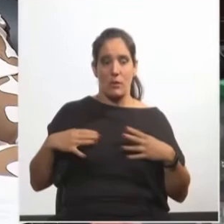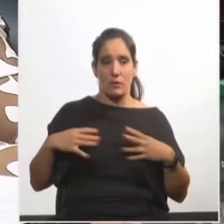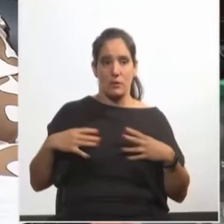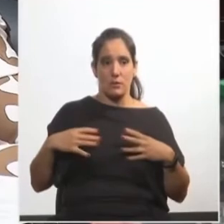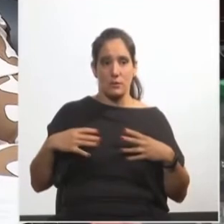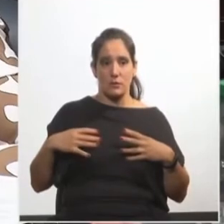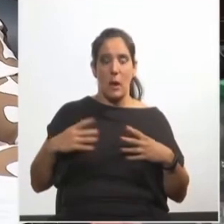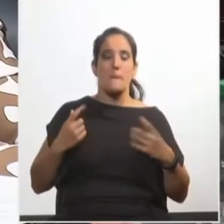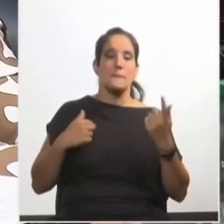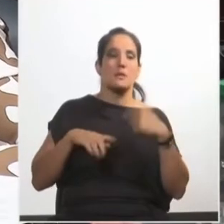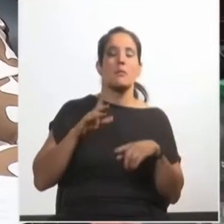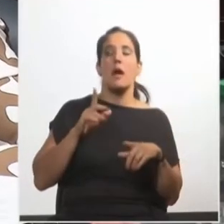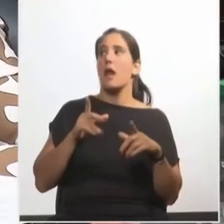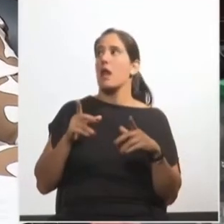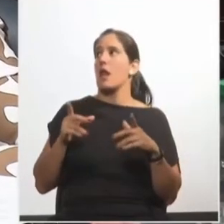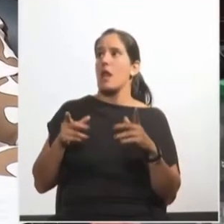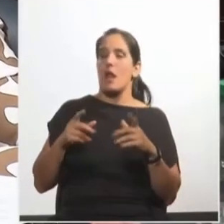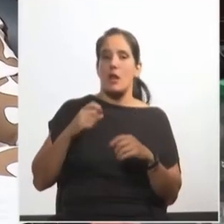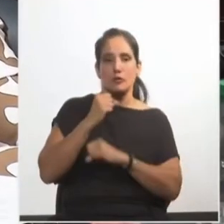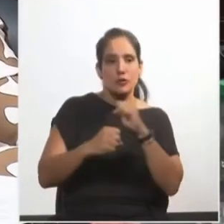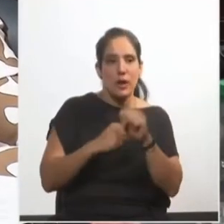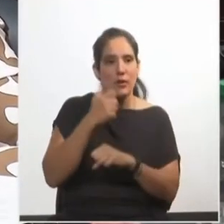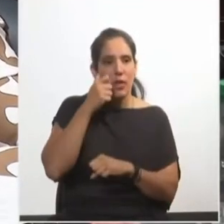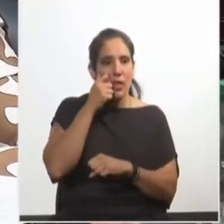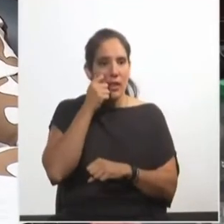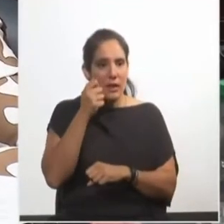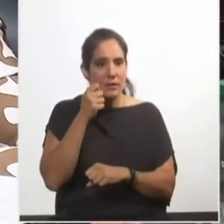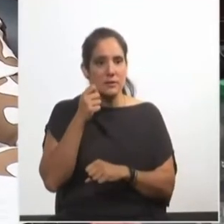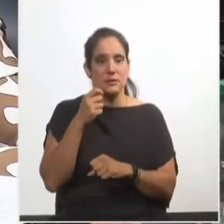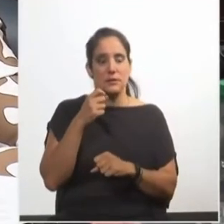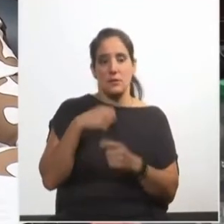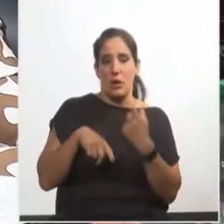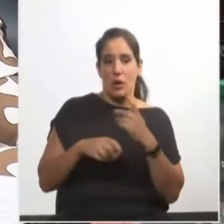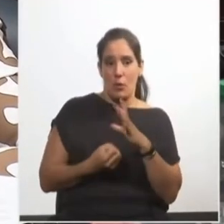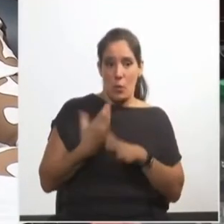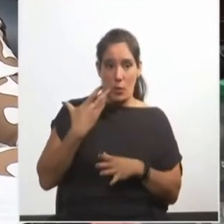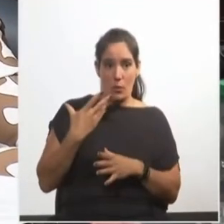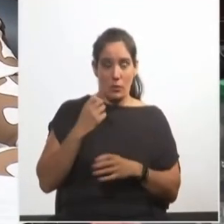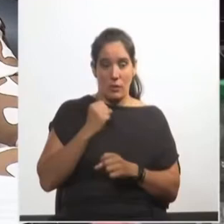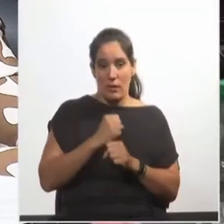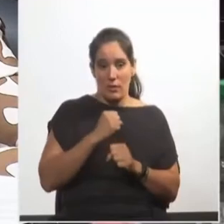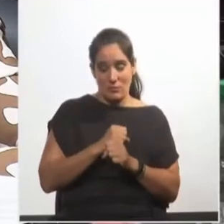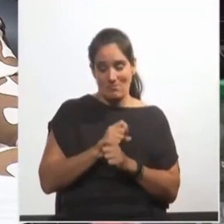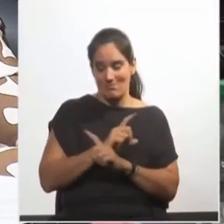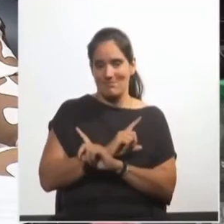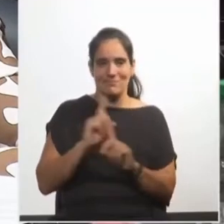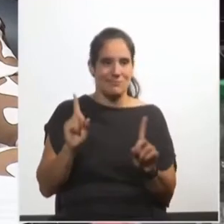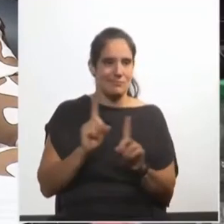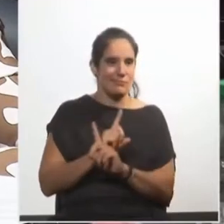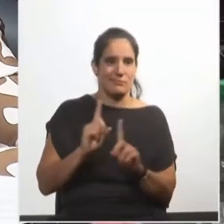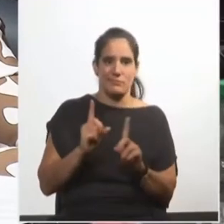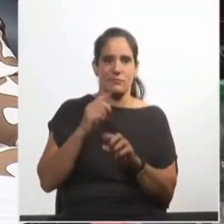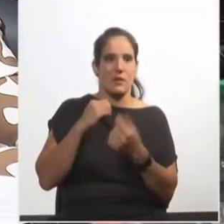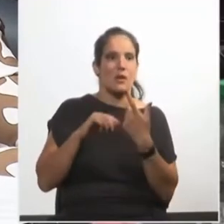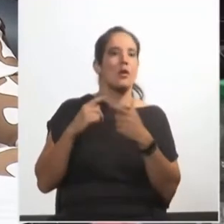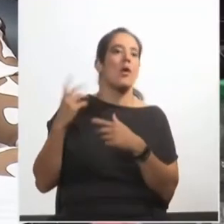de retiro, y que solo se iba a aumentar la edad para los nuevos trabajadores, los que se incorporarán al